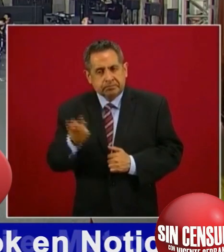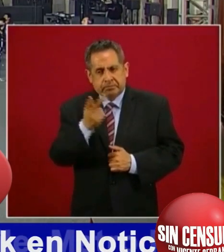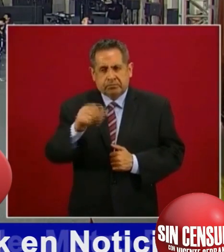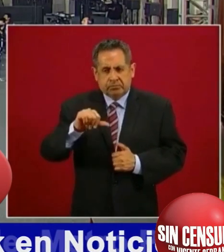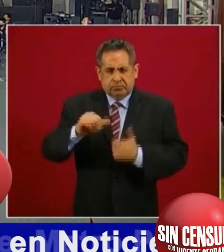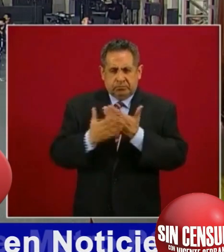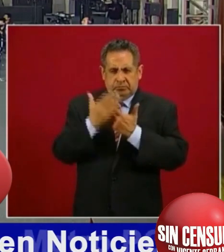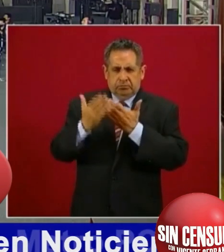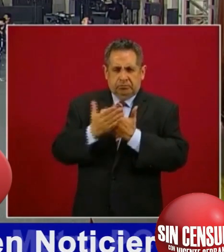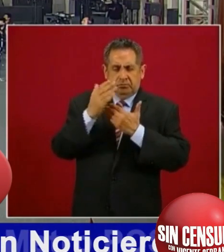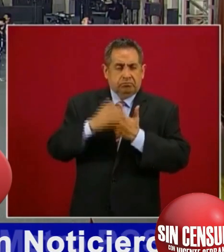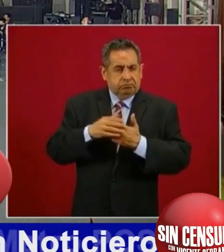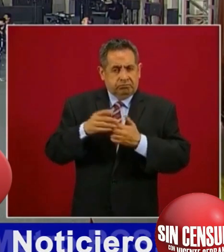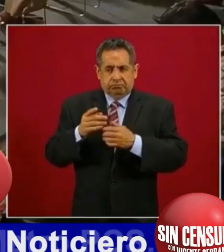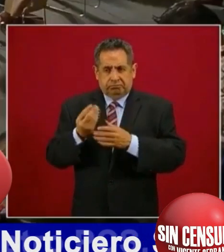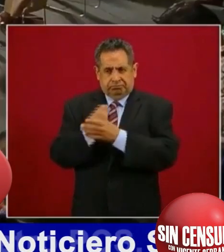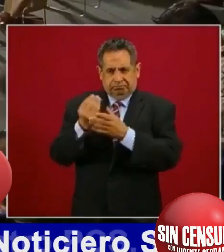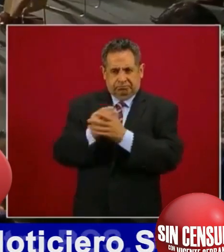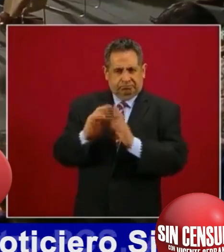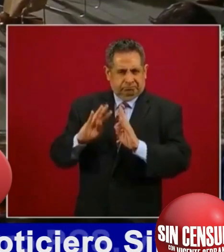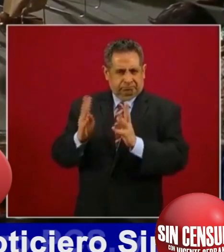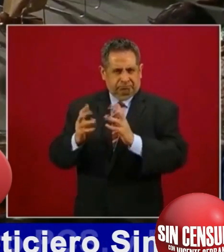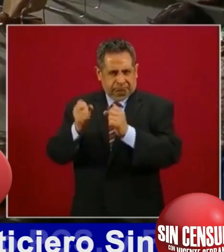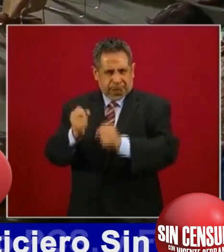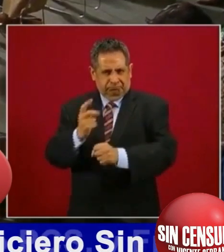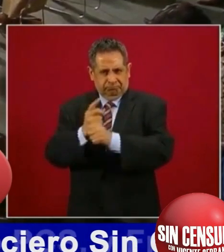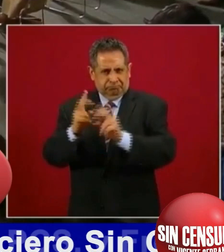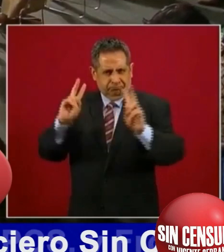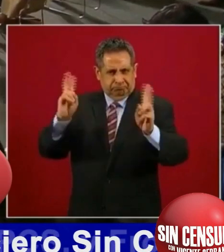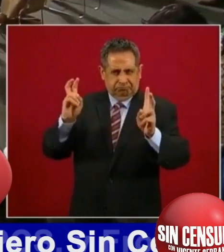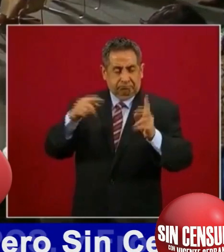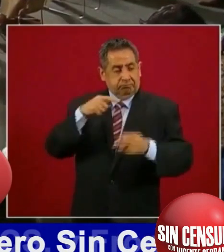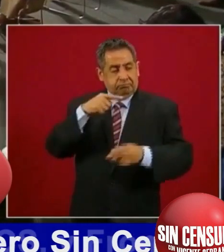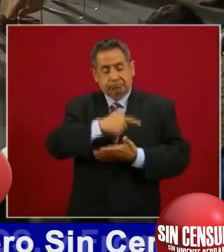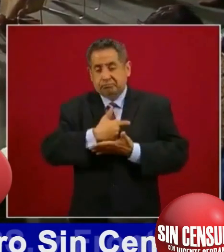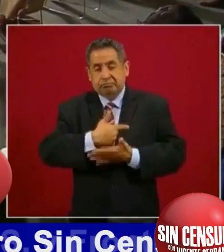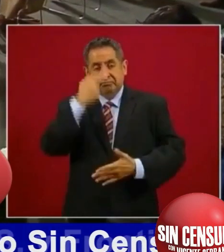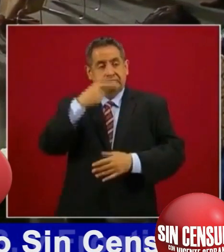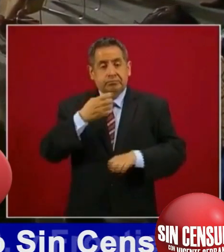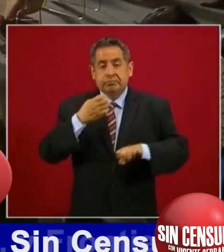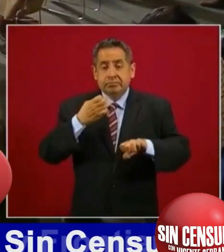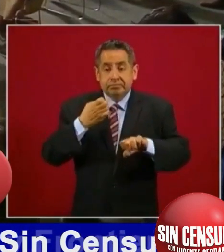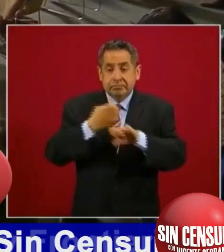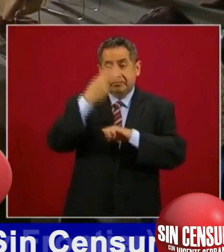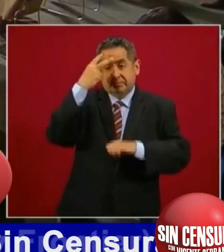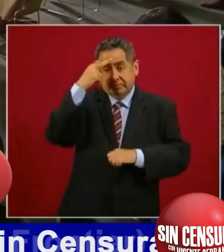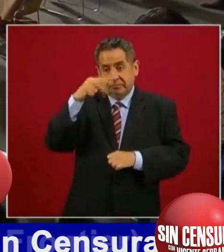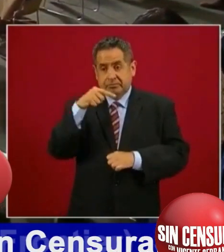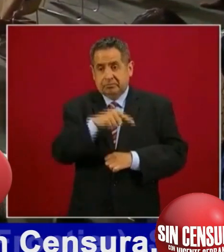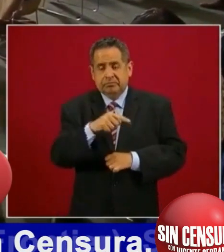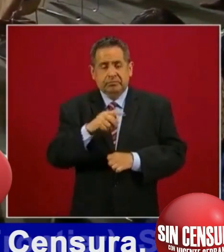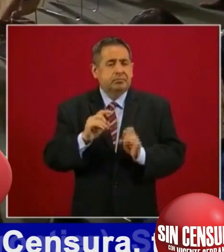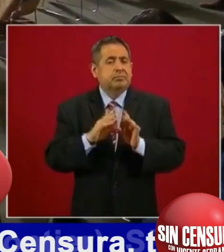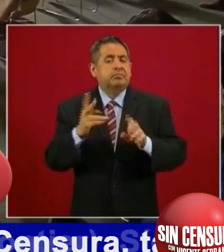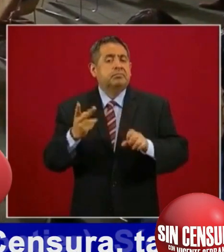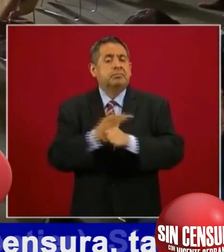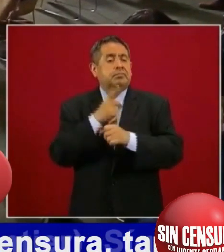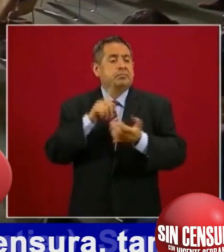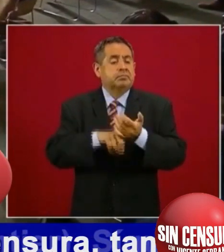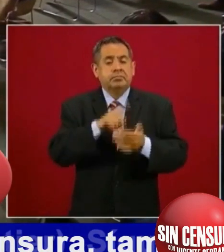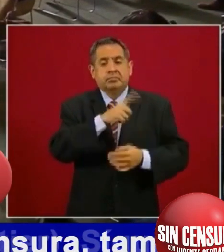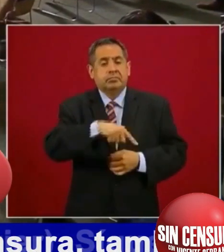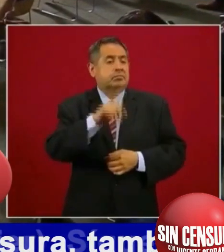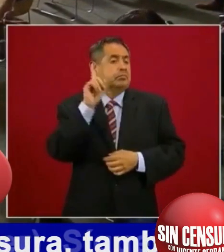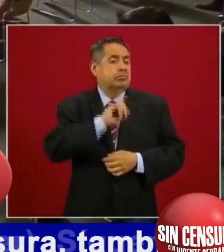mañana tocaron el tema en la mesa de seguridad, el grave asunto del Estado de México que sucedió con las mujeres